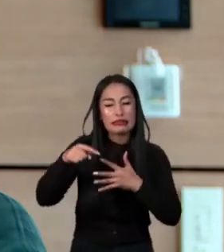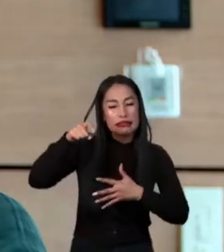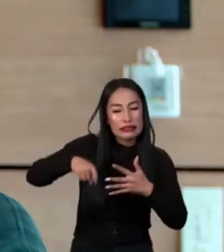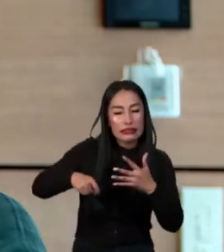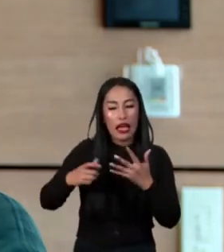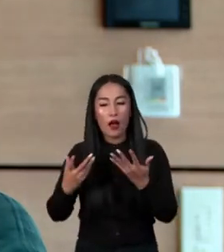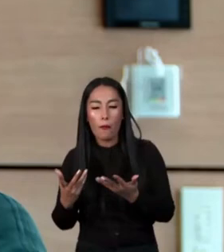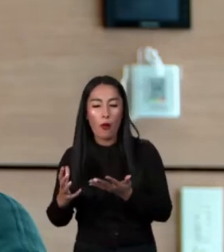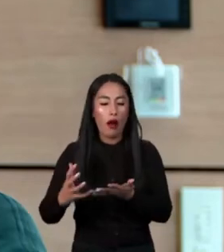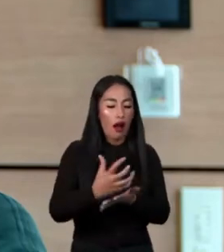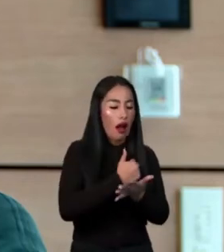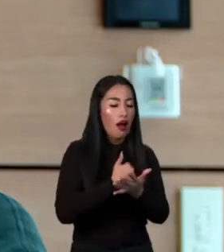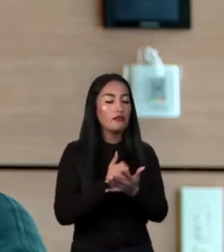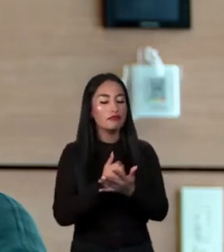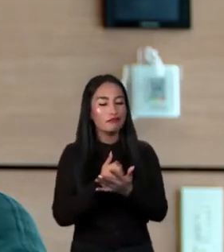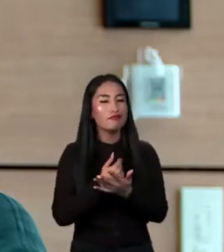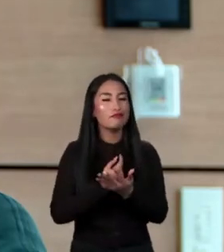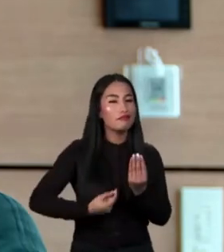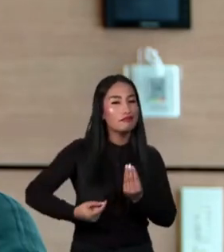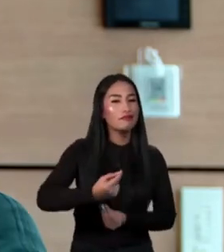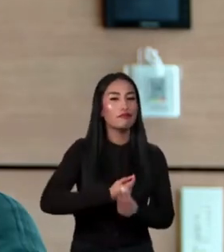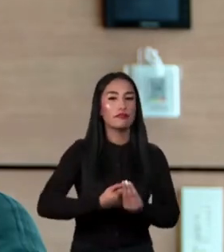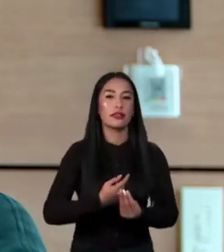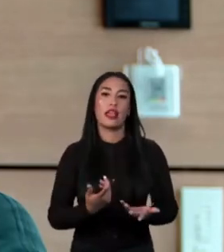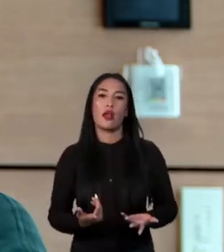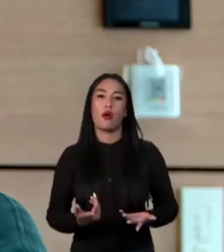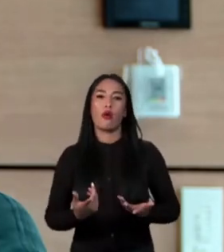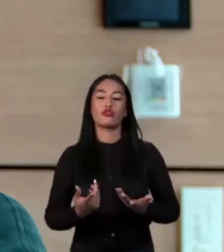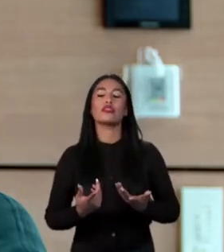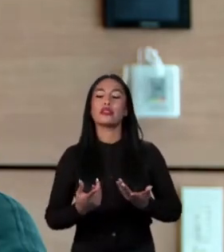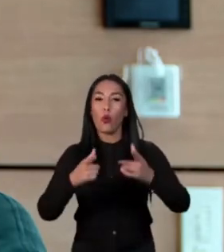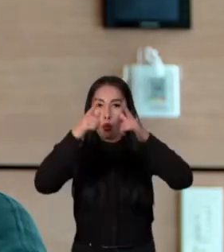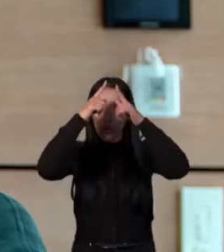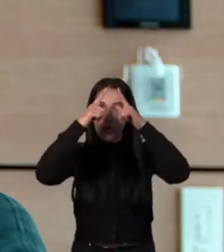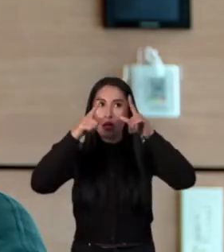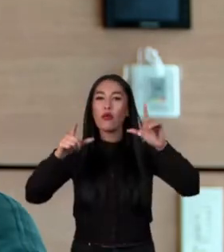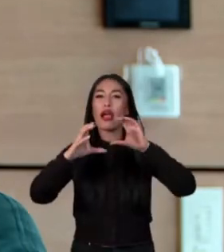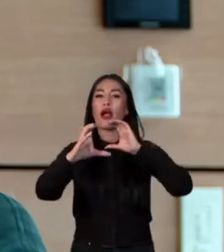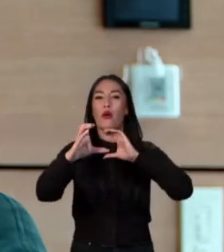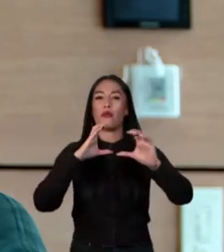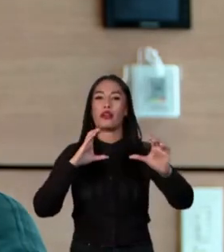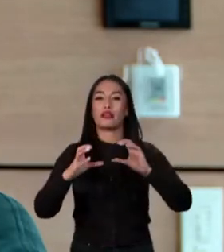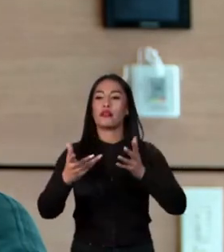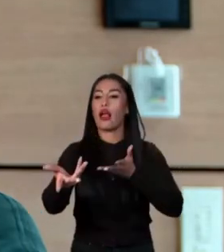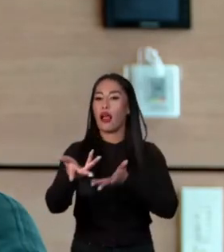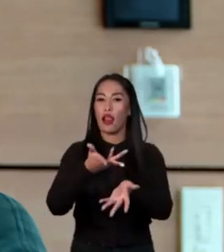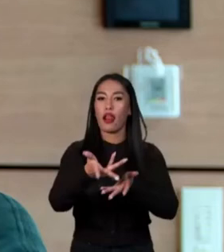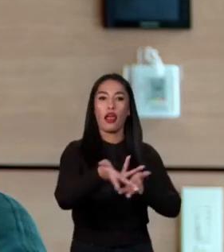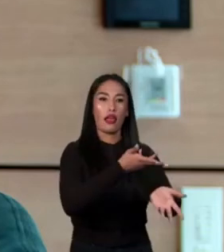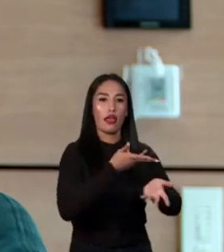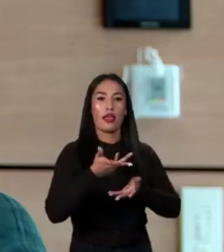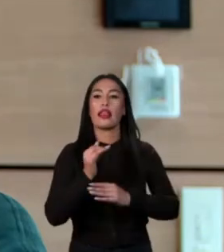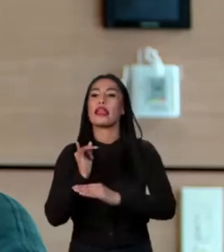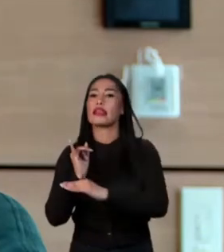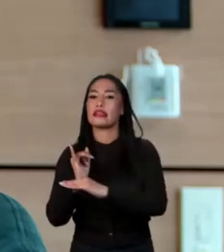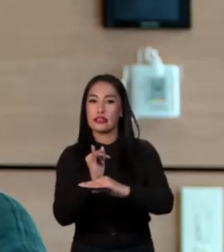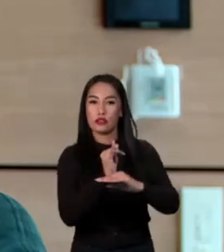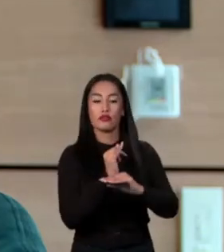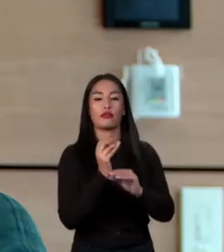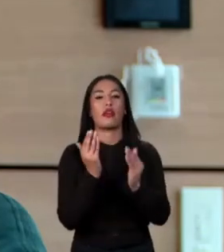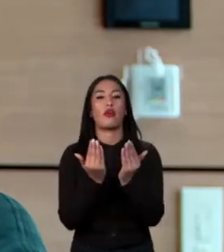asunto yo creo que vamos a tener un lenguaje común que nos va a permitir cooperar de manera fantástica entre las diferentes instituciones de educación superior